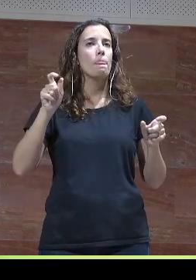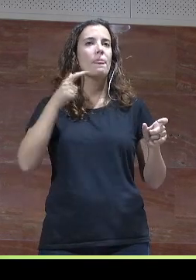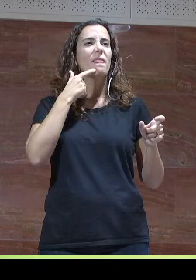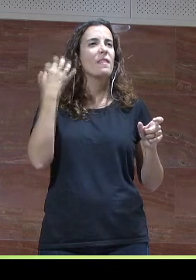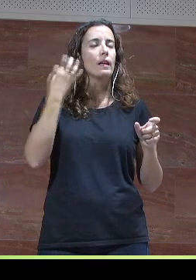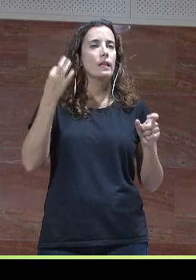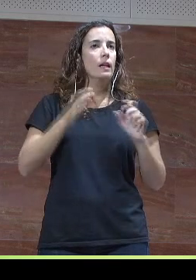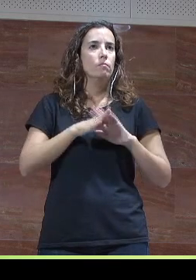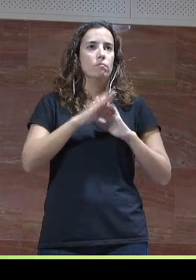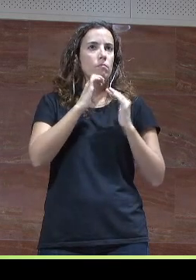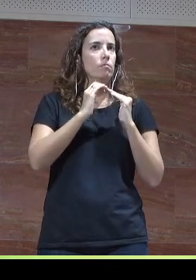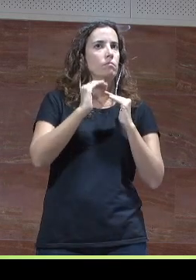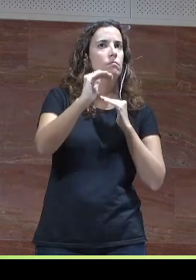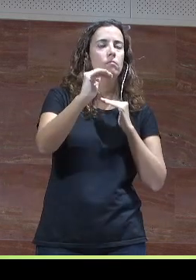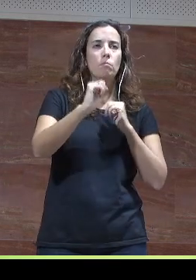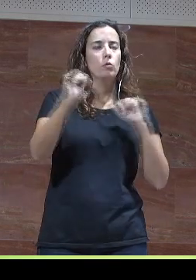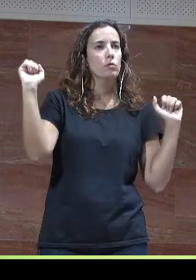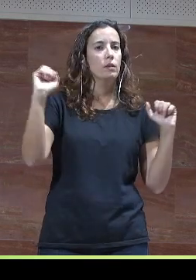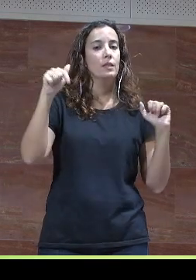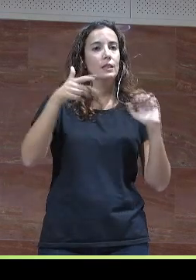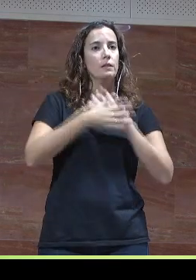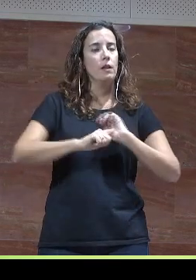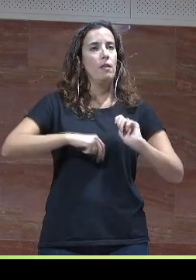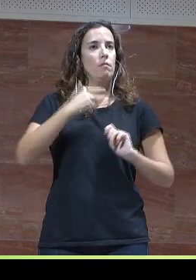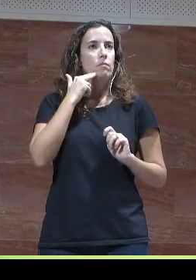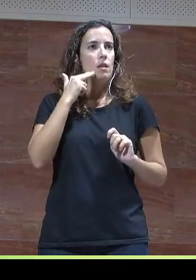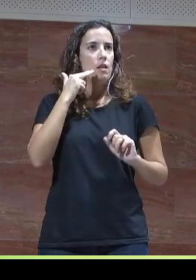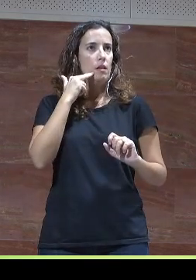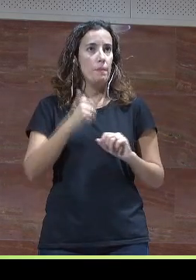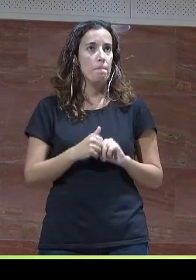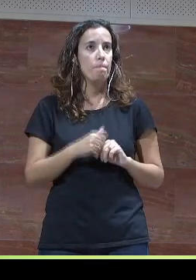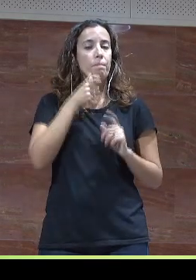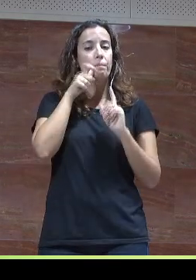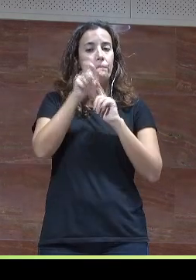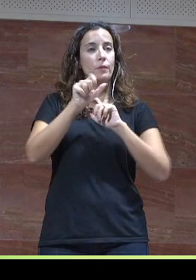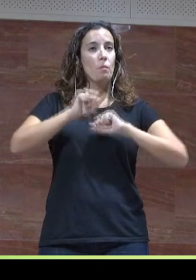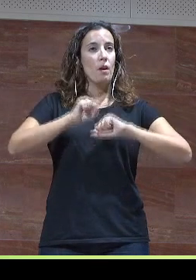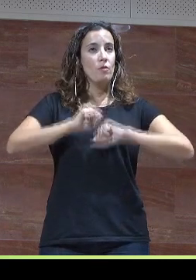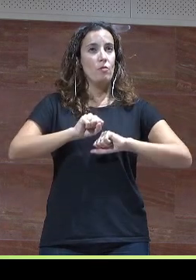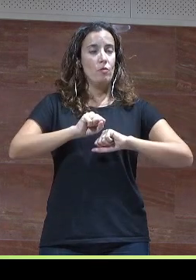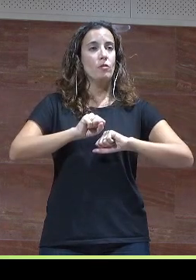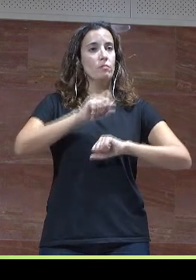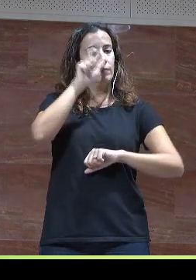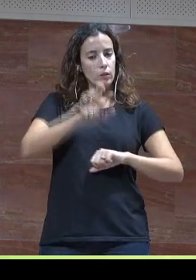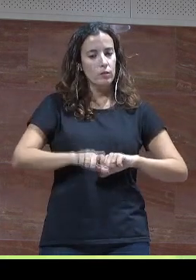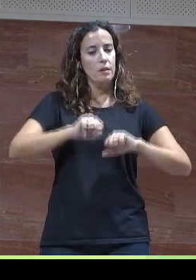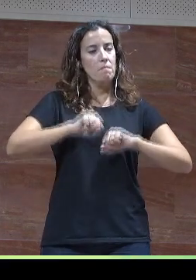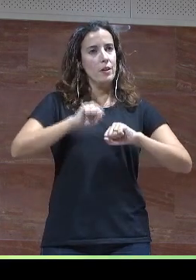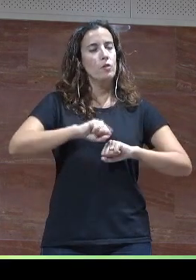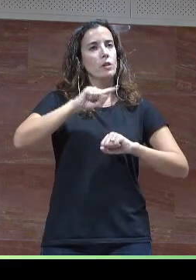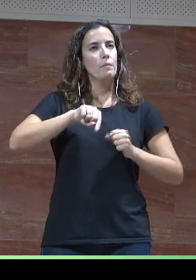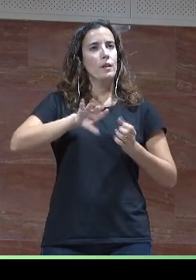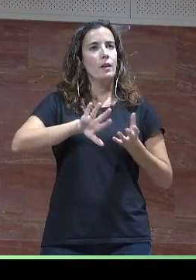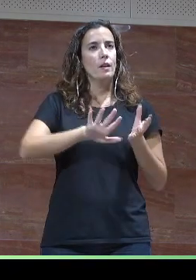esto es insostenible y esto nos está llenando un poco de miedo, ¿no? Y el término mayor, persona mayor, también está